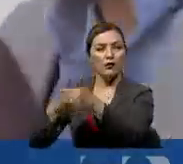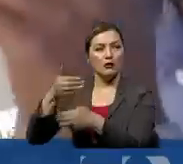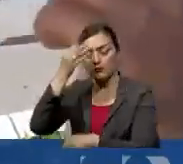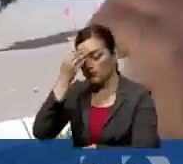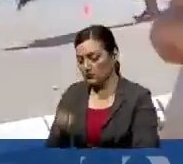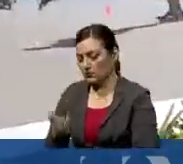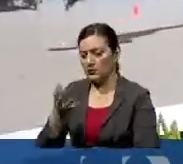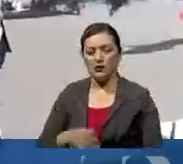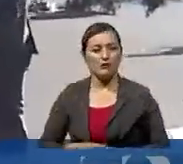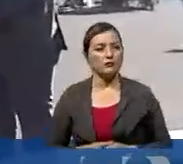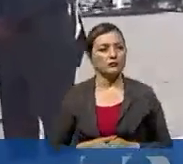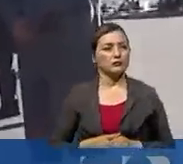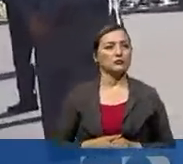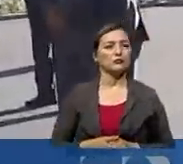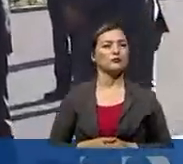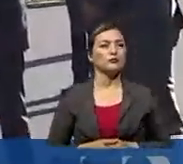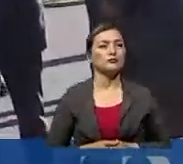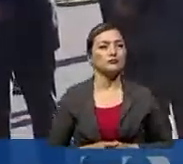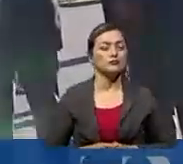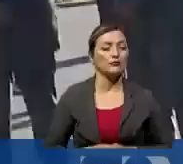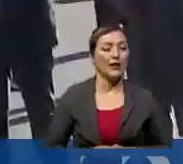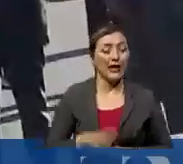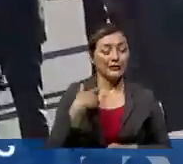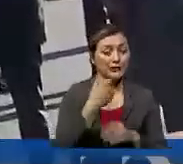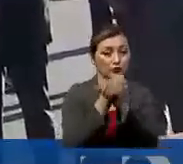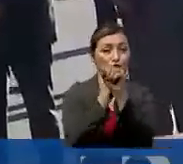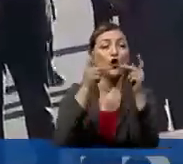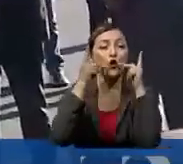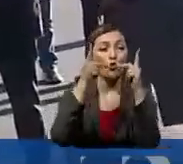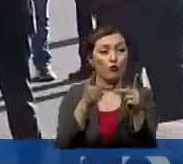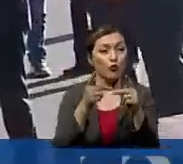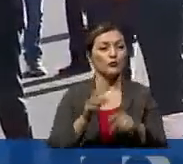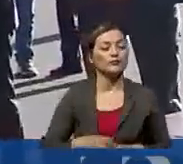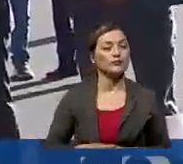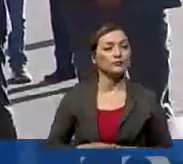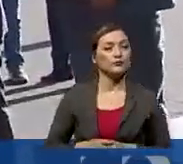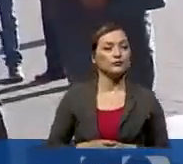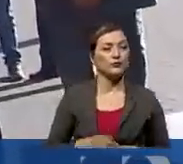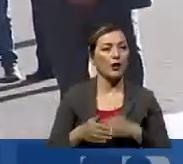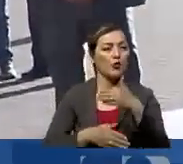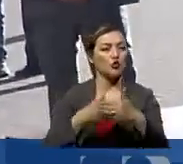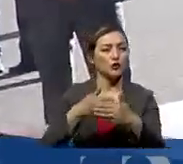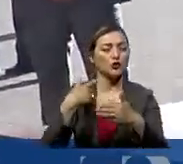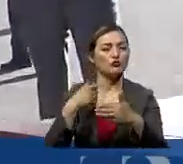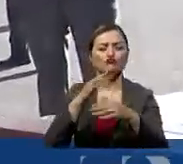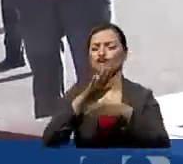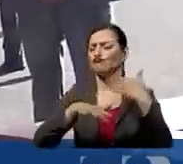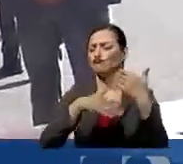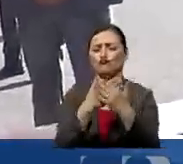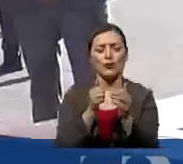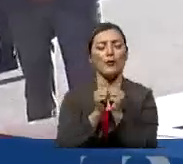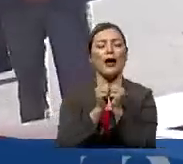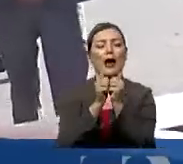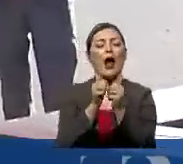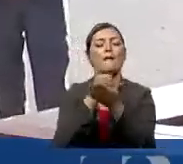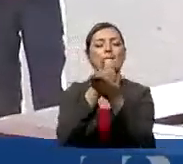Buenos días. Sí, la Defensoría Pública brindará una asesoría, una asistencia legal y un patrocinio durante todas las etapas del proceso. Es decir, ayudará a los